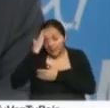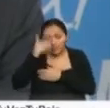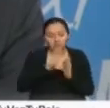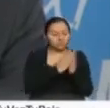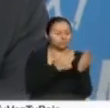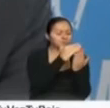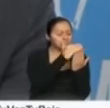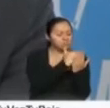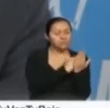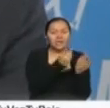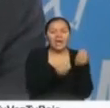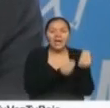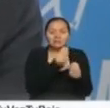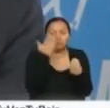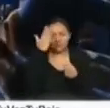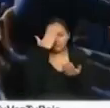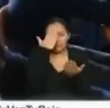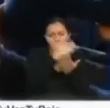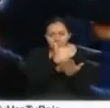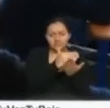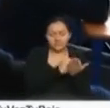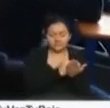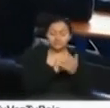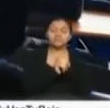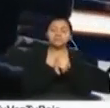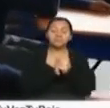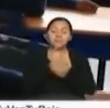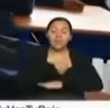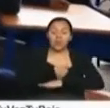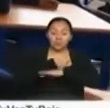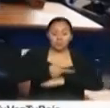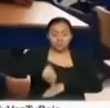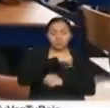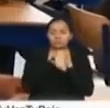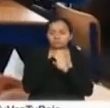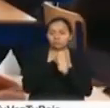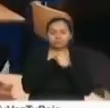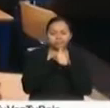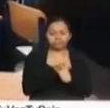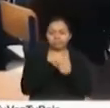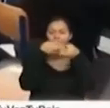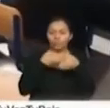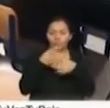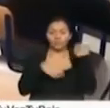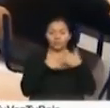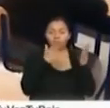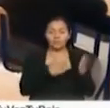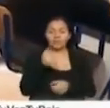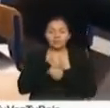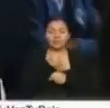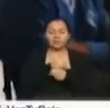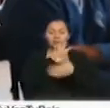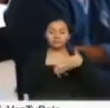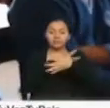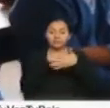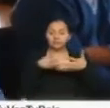cualquier dimensión que existan en nuestras aulas. De acuerdo a las autoridades, se trabaja constantemente en el cumplimiento de las acciones enmarcadas en la